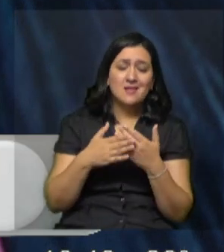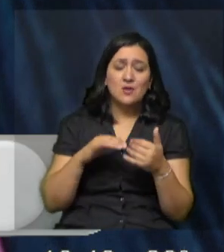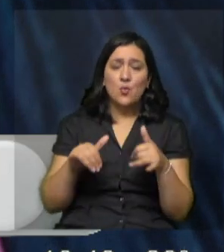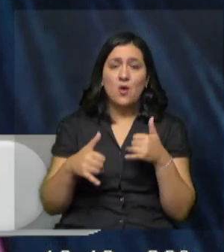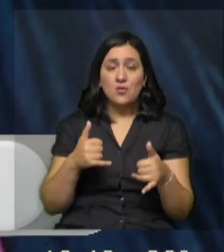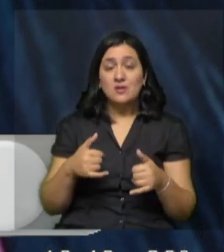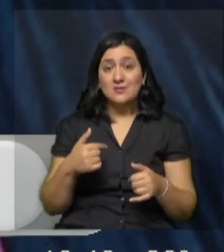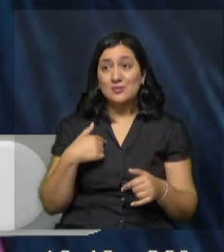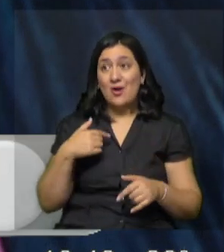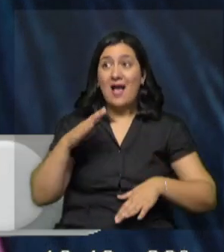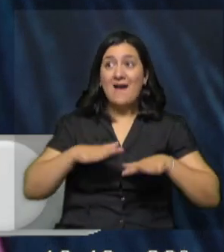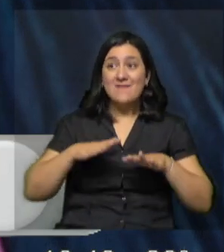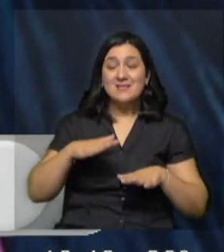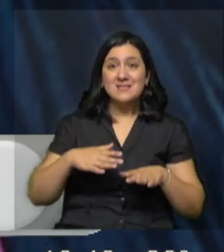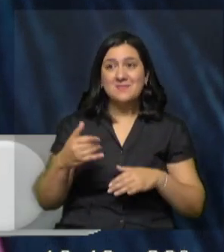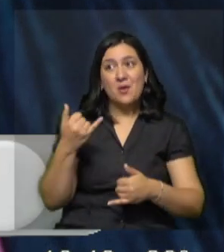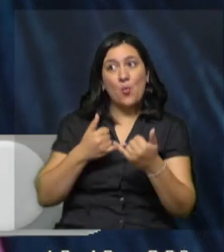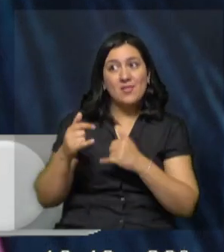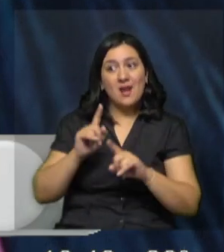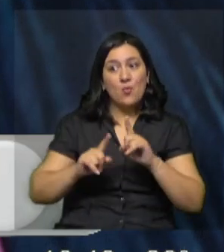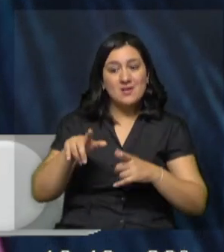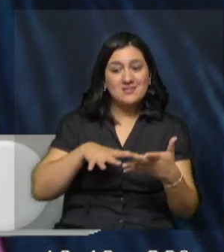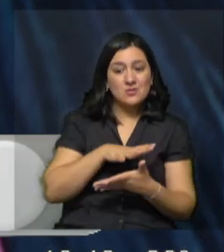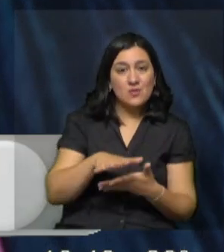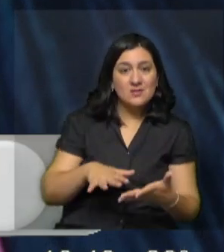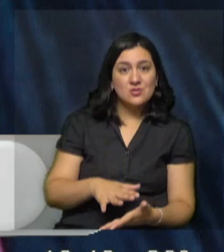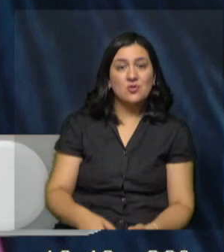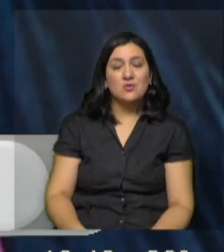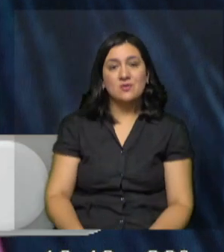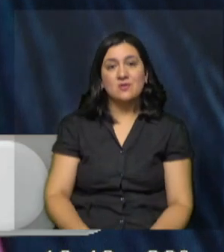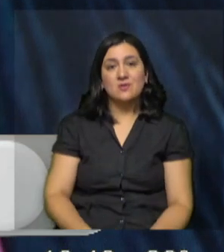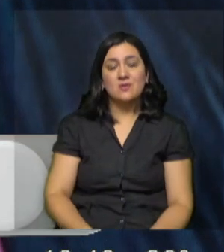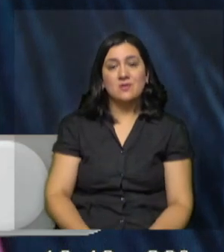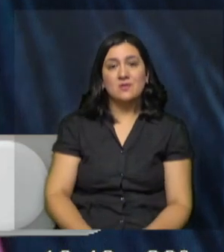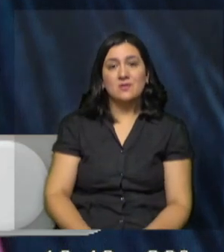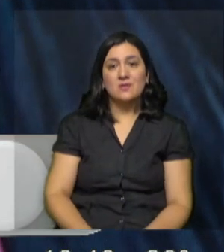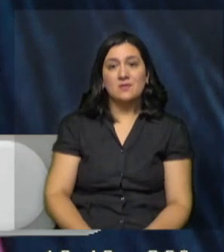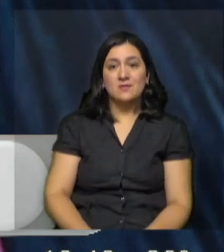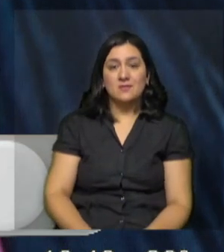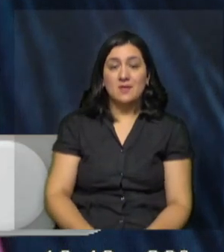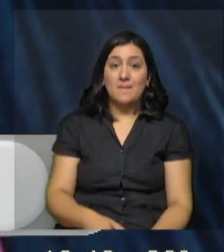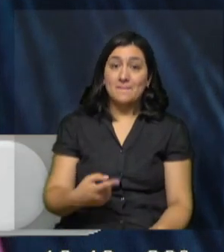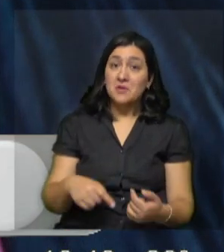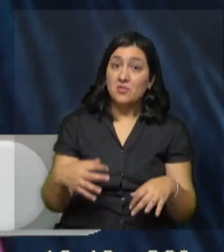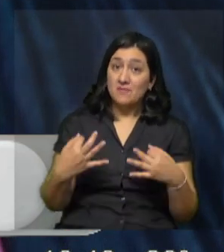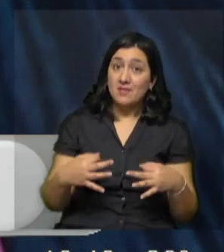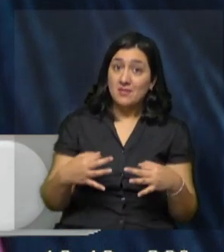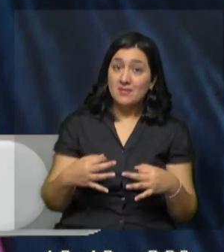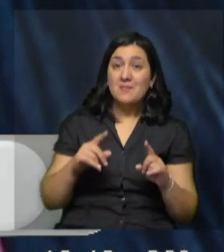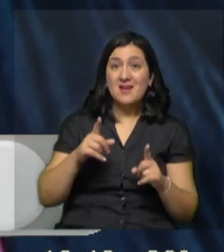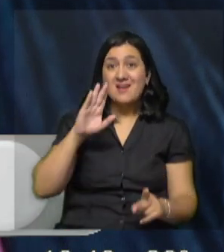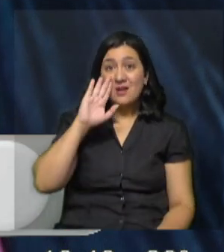incluso yo a veces me vengo enterando de alguna situación, o sea, por alguna anécdota, pero sinceramente, y el